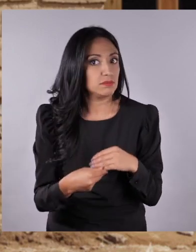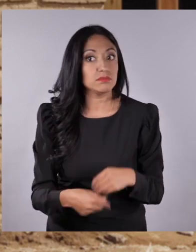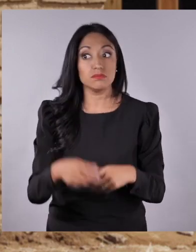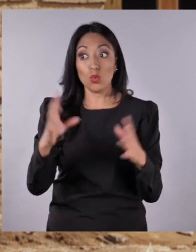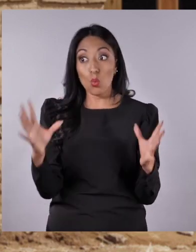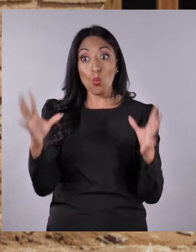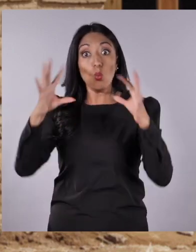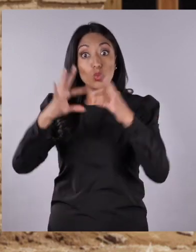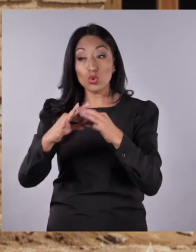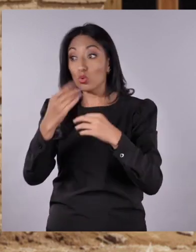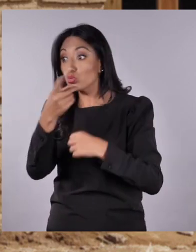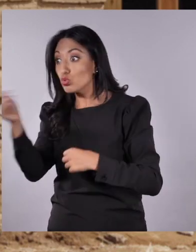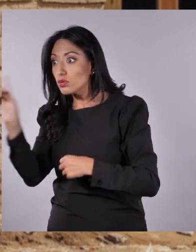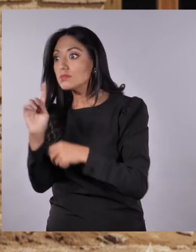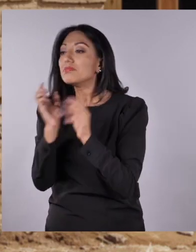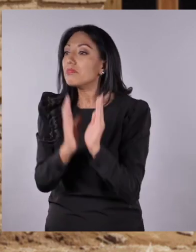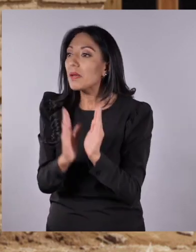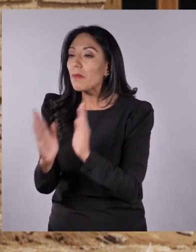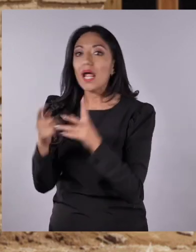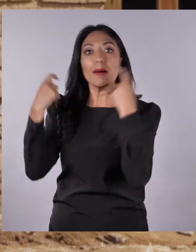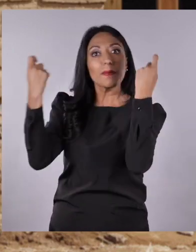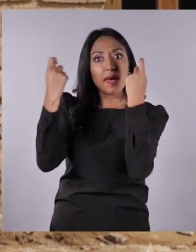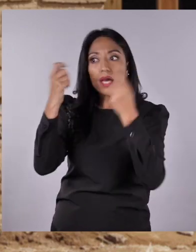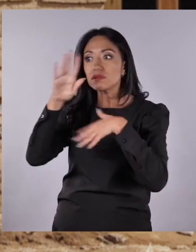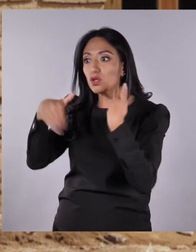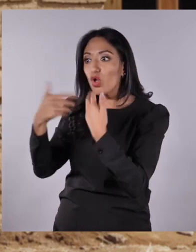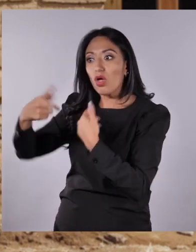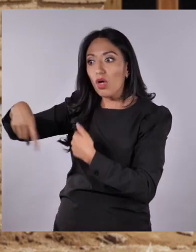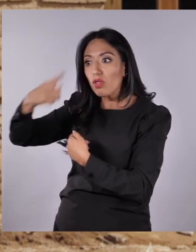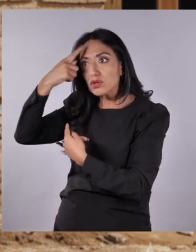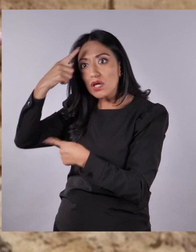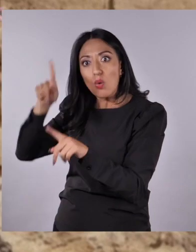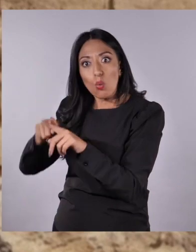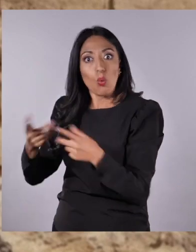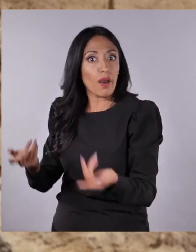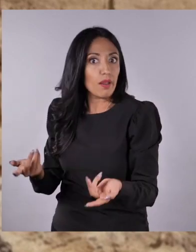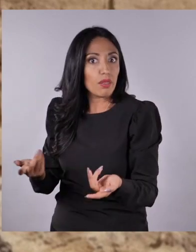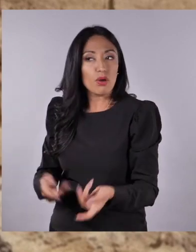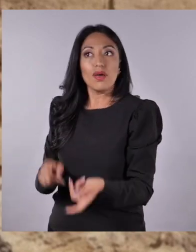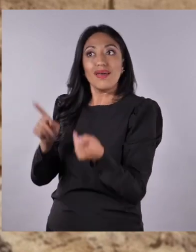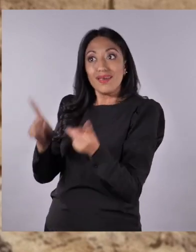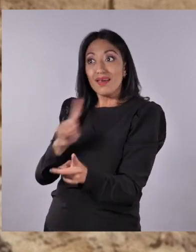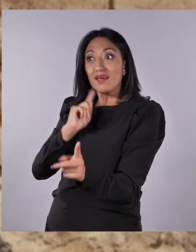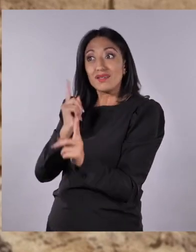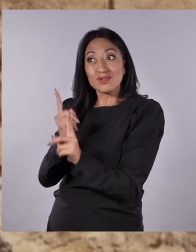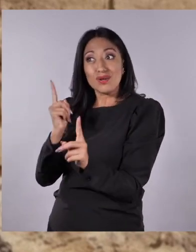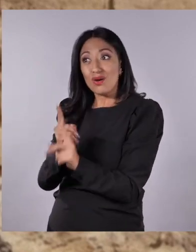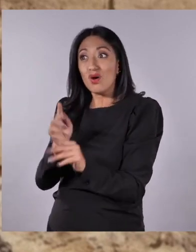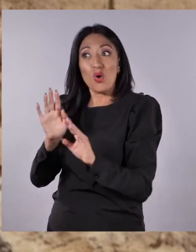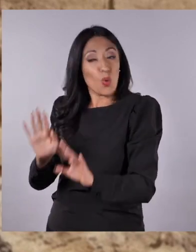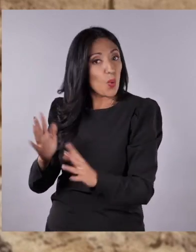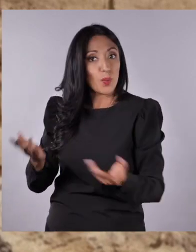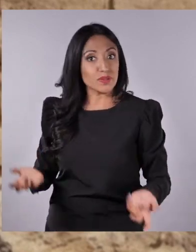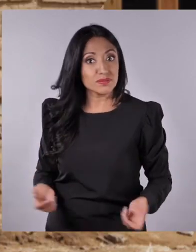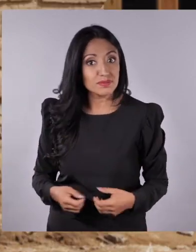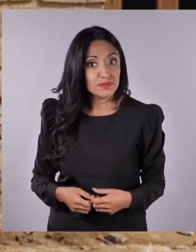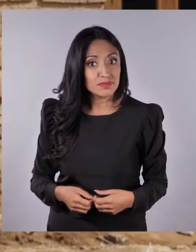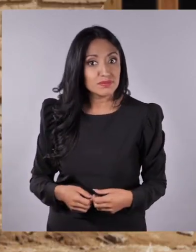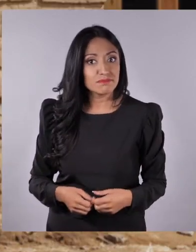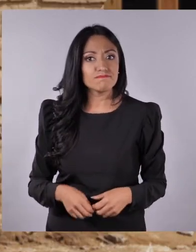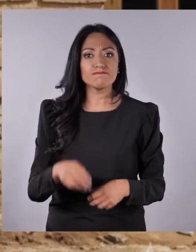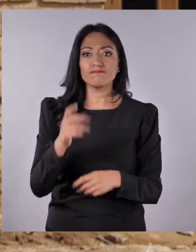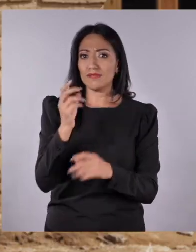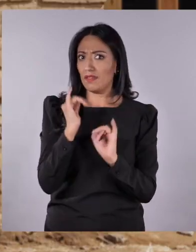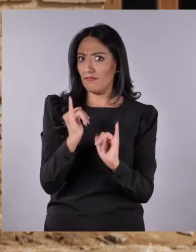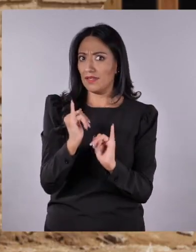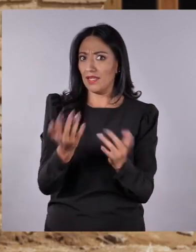estamos unidos, podemos preparar las fiestas y festejos entre todos y todas. Y de ley eso sería súper divertido.